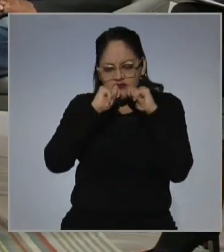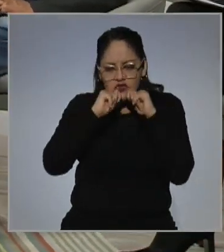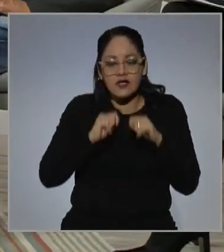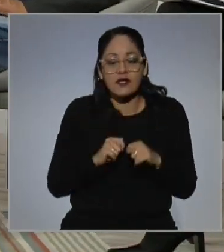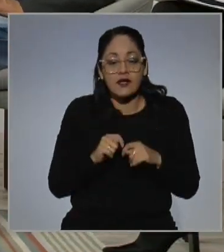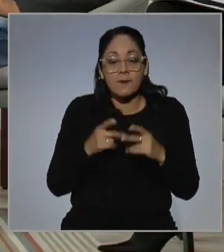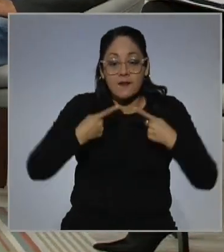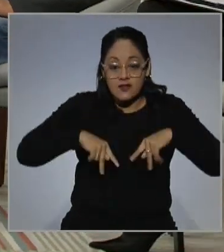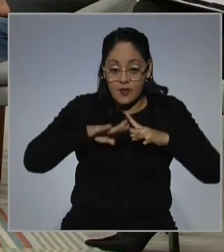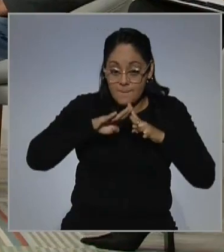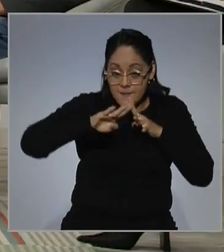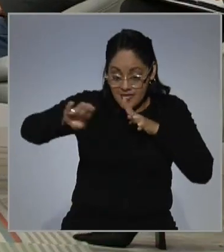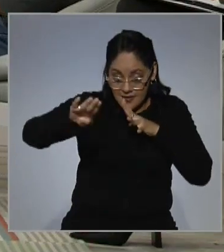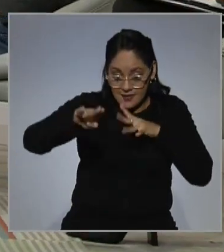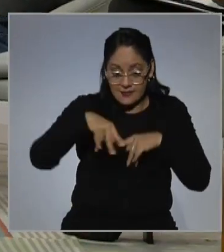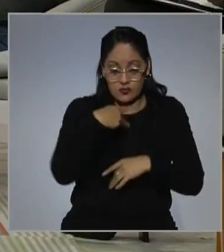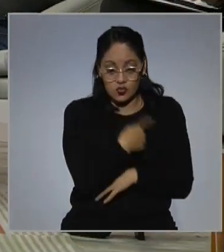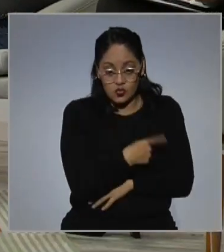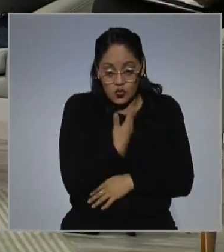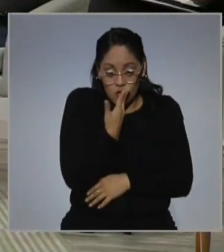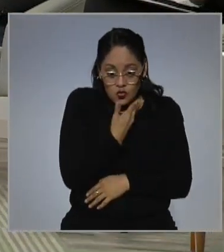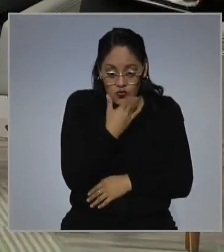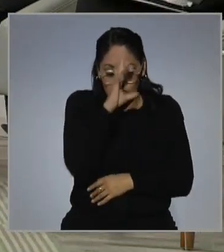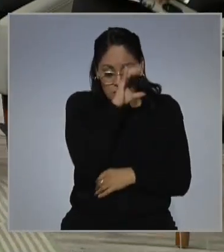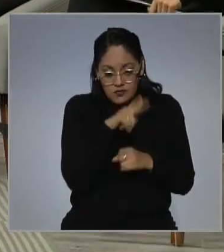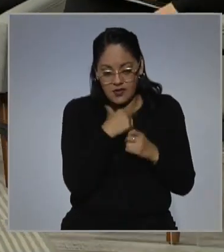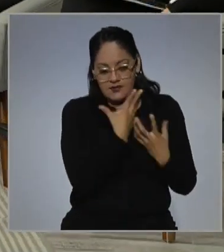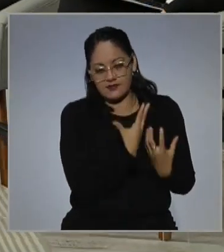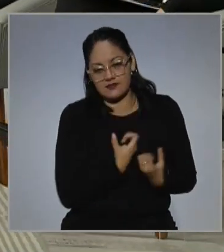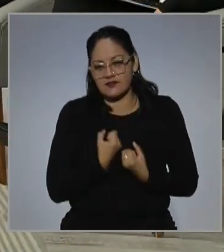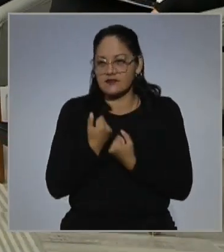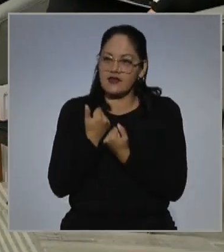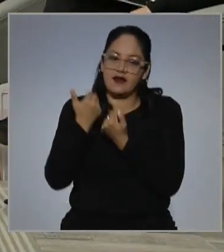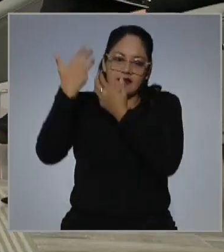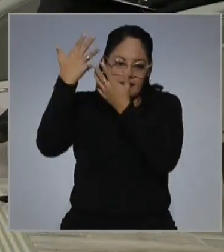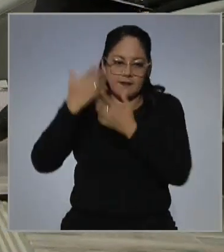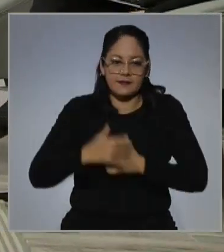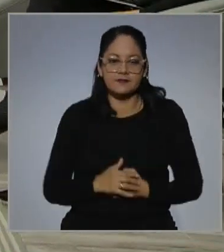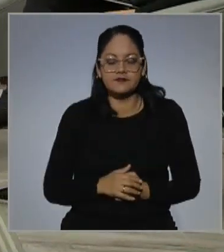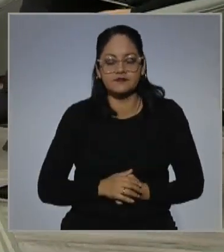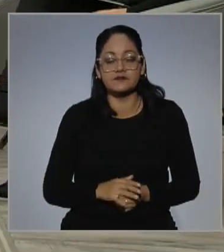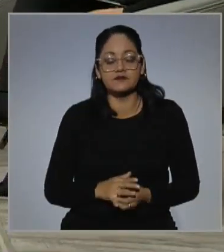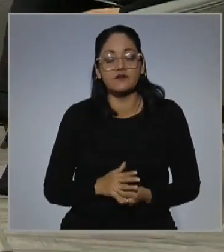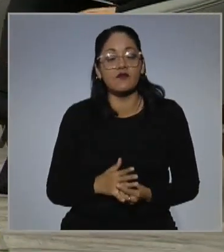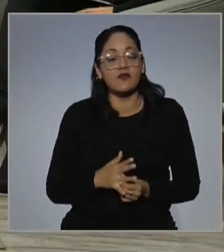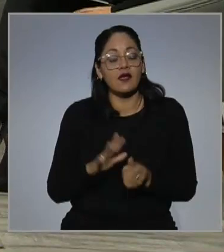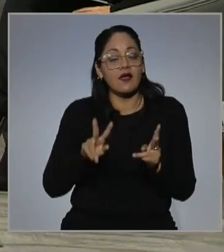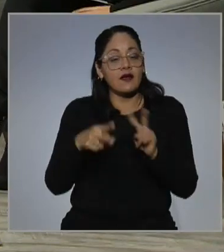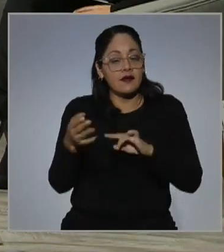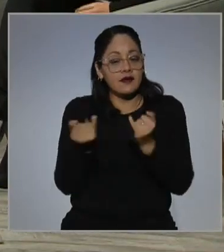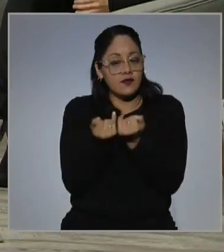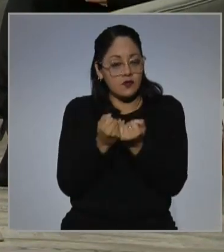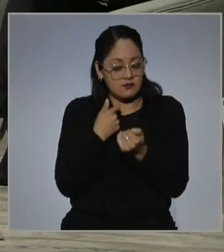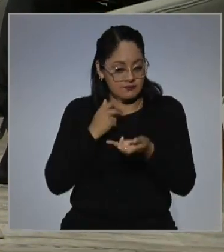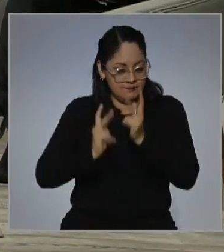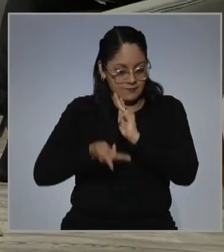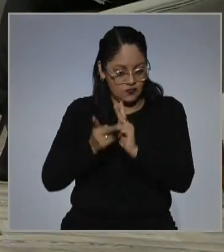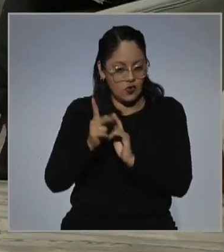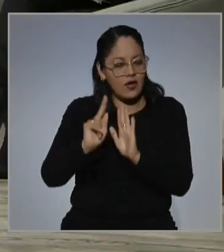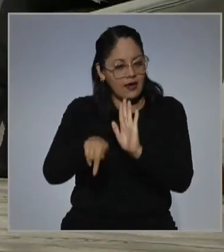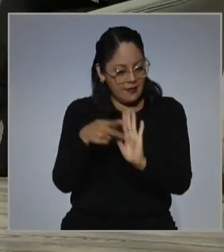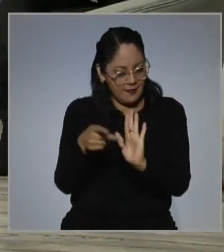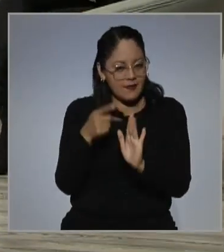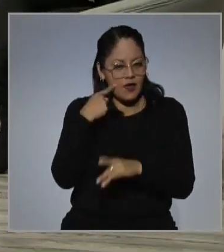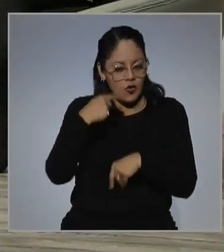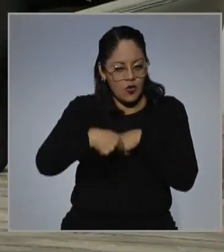estos migrantes se llevan parte de esa cultura. Y en contraparte, tenemos que hablar, y yo creo que va a ser un tema recurrente